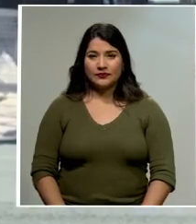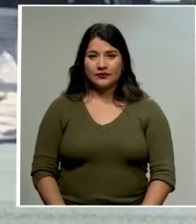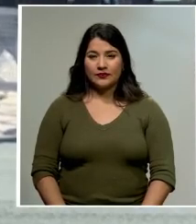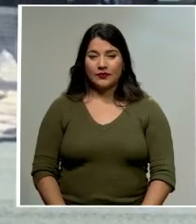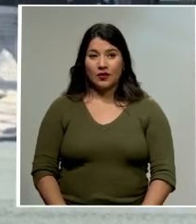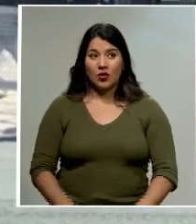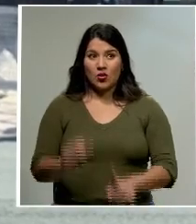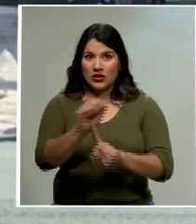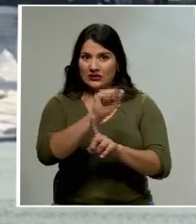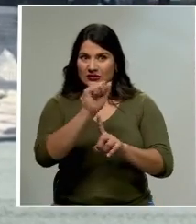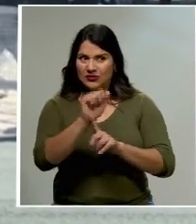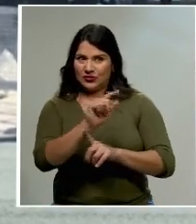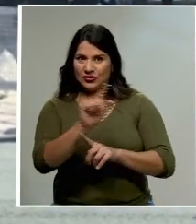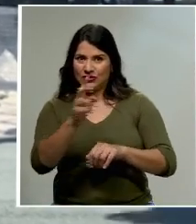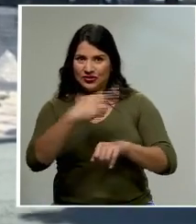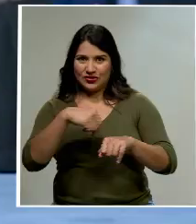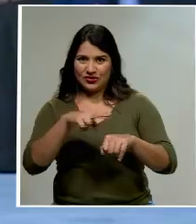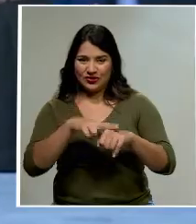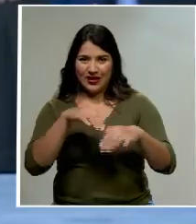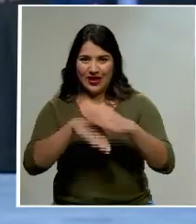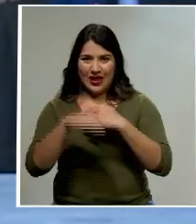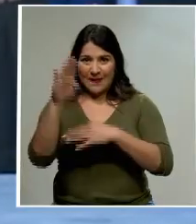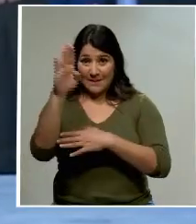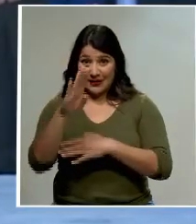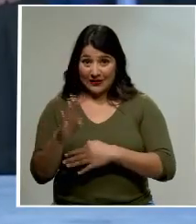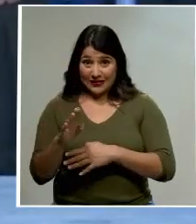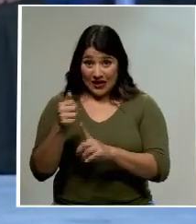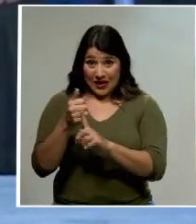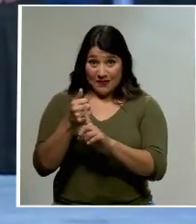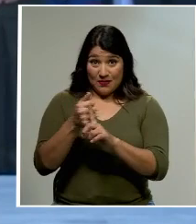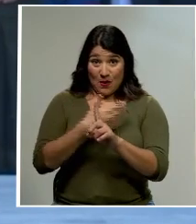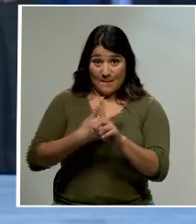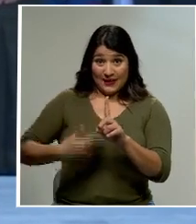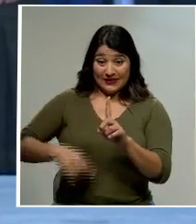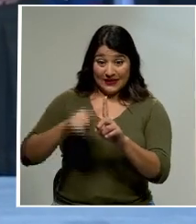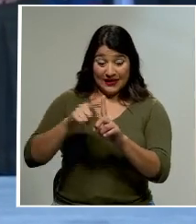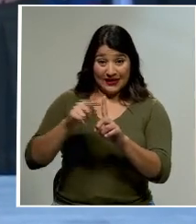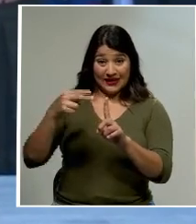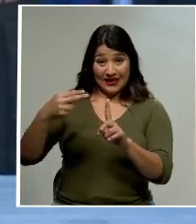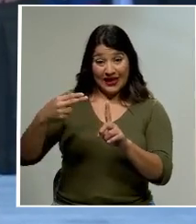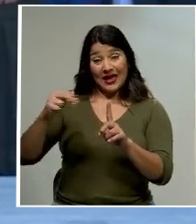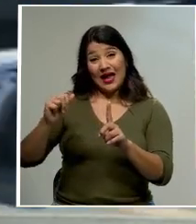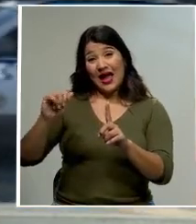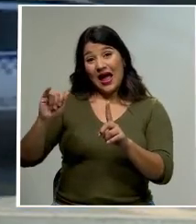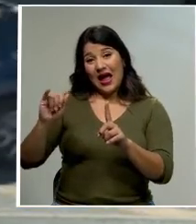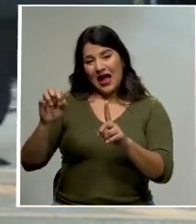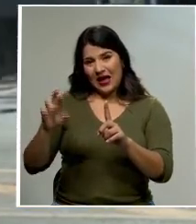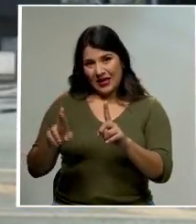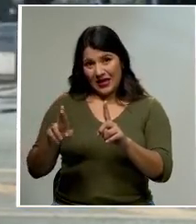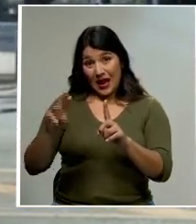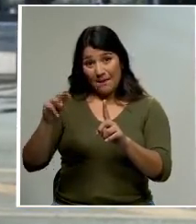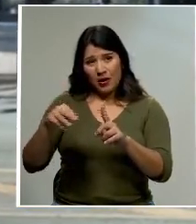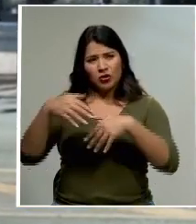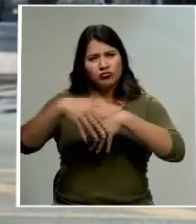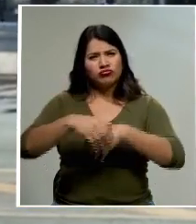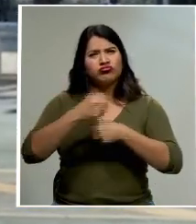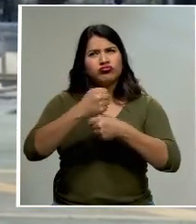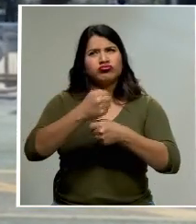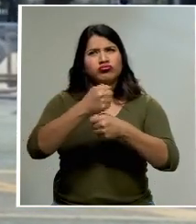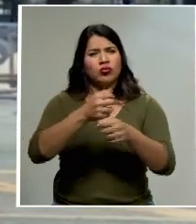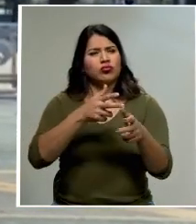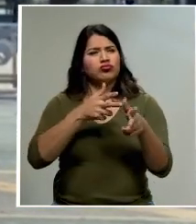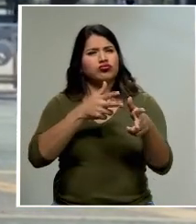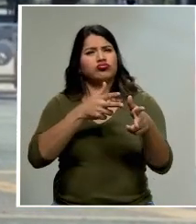Una escena atípica en Brasil. El presidente Jair Bolsonaro participó el martes de un desfile de tanques militares frente a